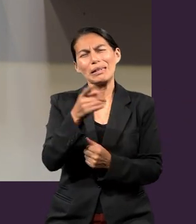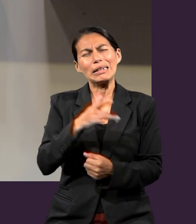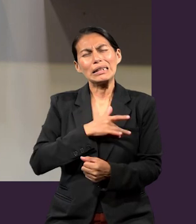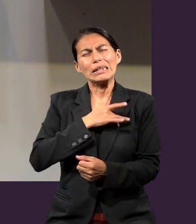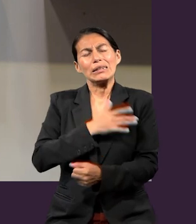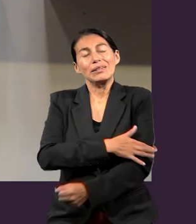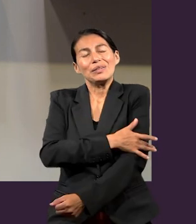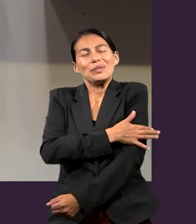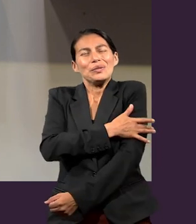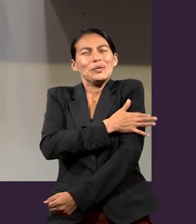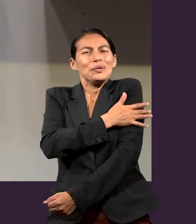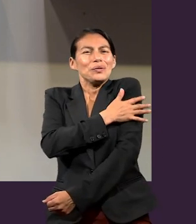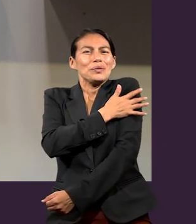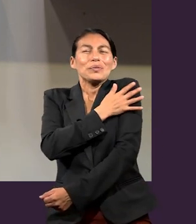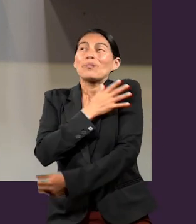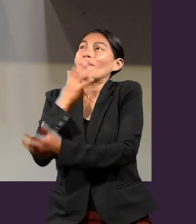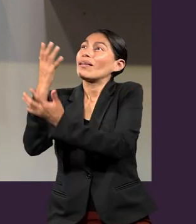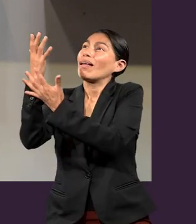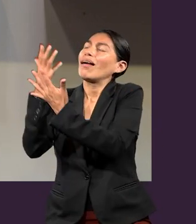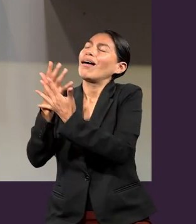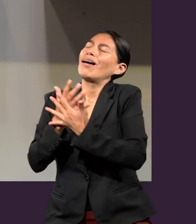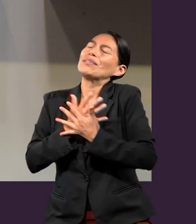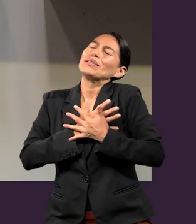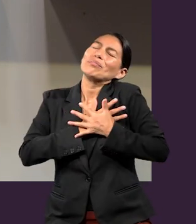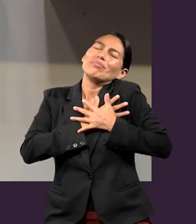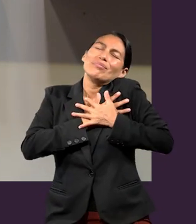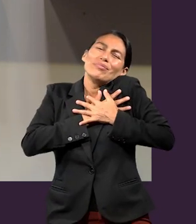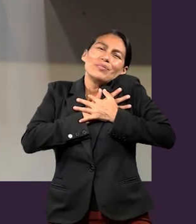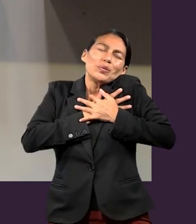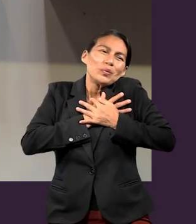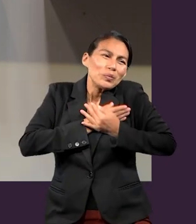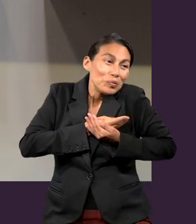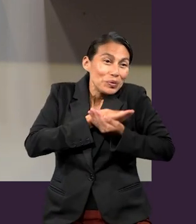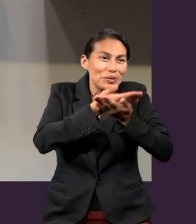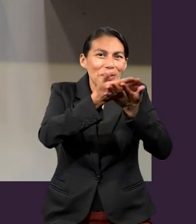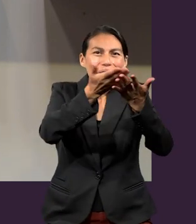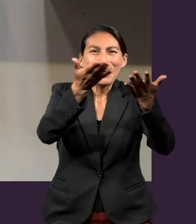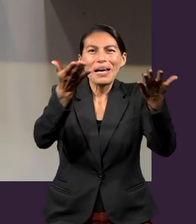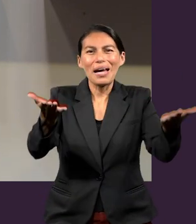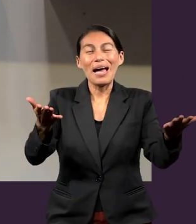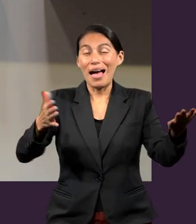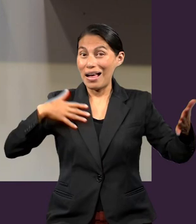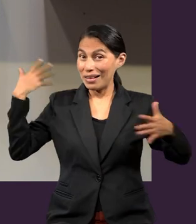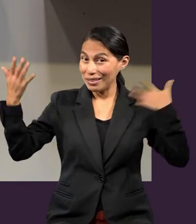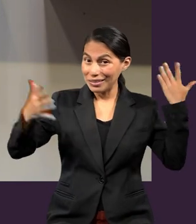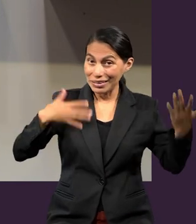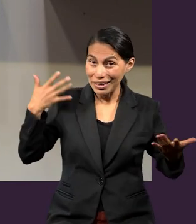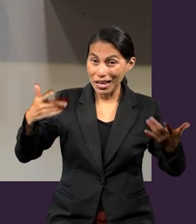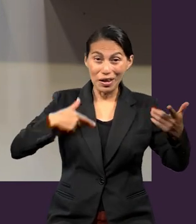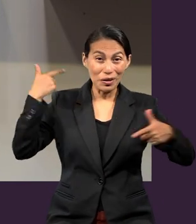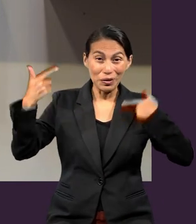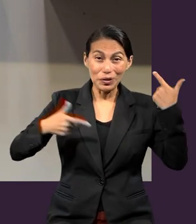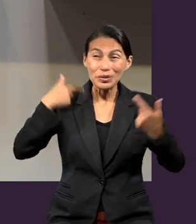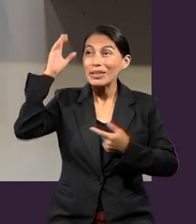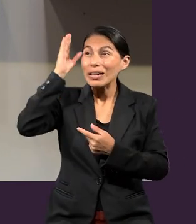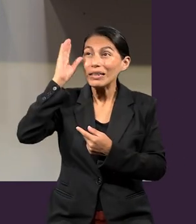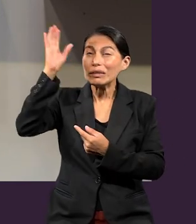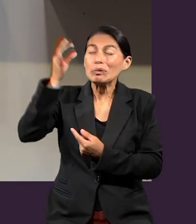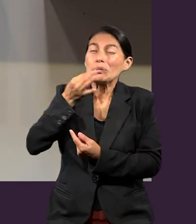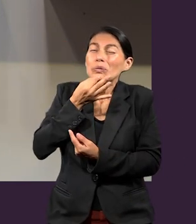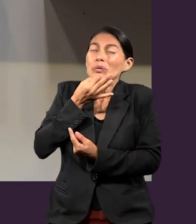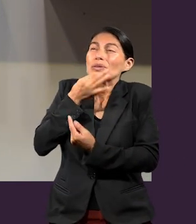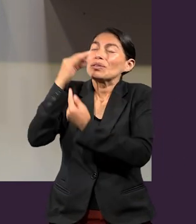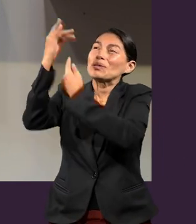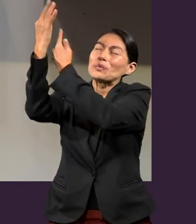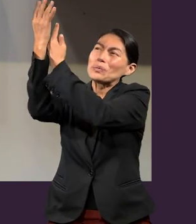puedan sentir esa emoción, ¿no es cierto? Que nuestro corazón vibre de alegría y gozo porque el Señor viene pronto.